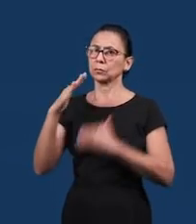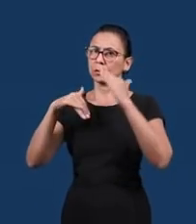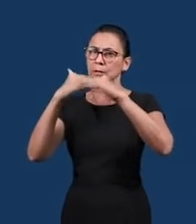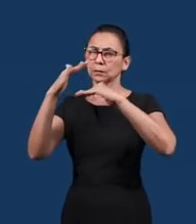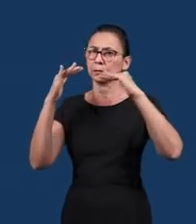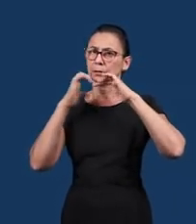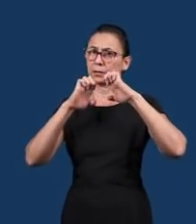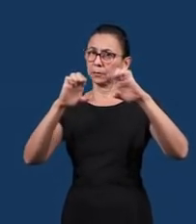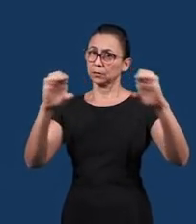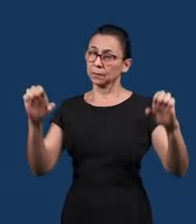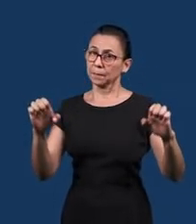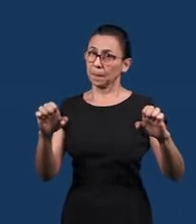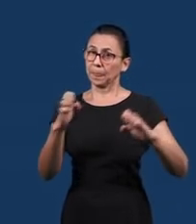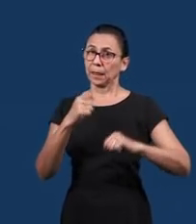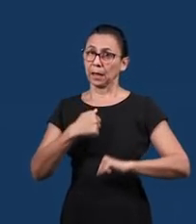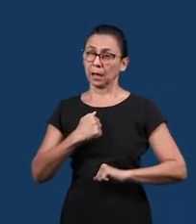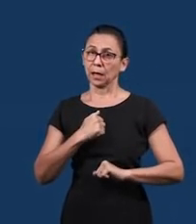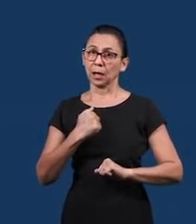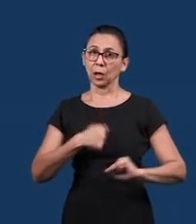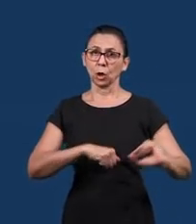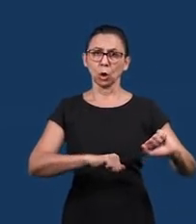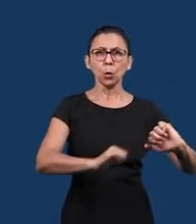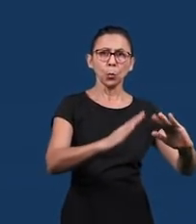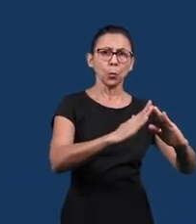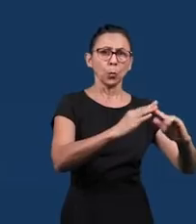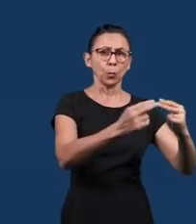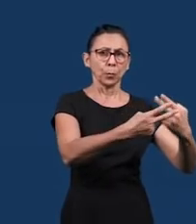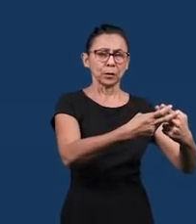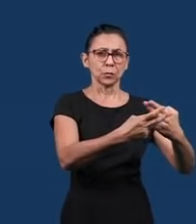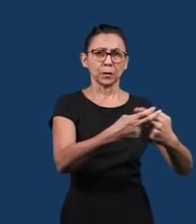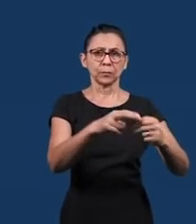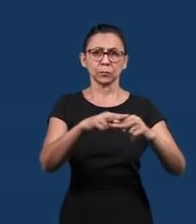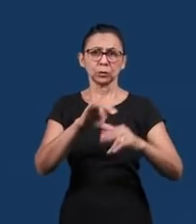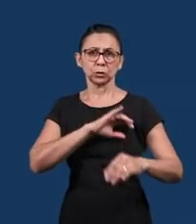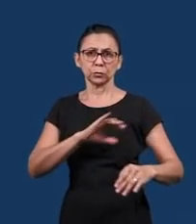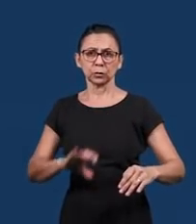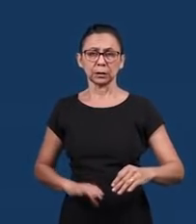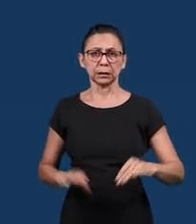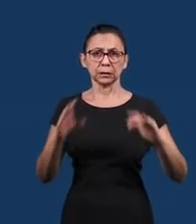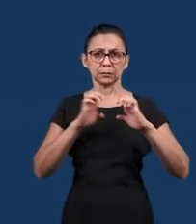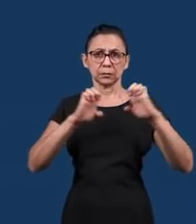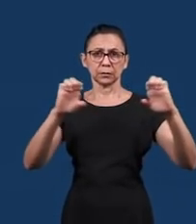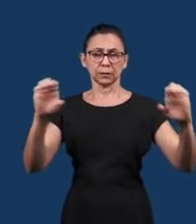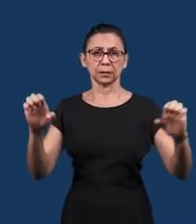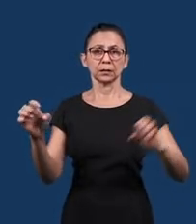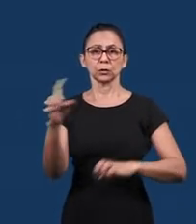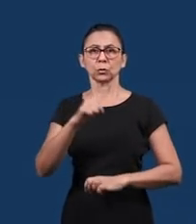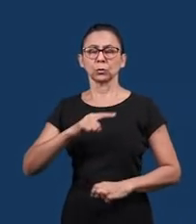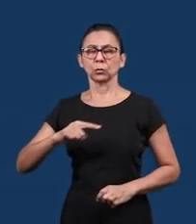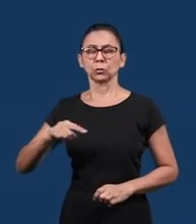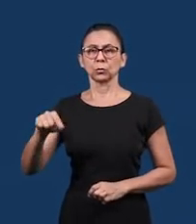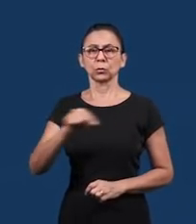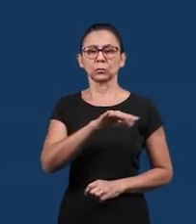tal manera que mis prisiones se han hecho patentes en Cristo en todo el pretorio y a todos los